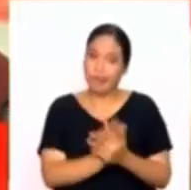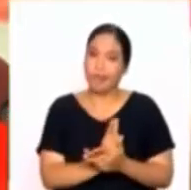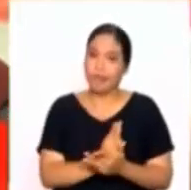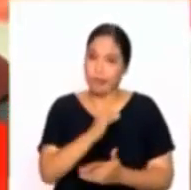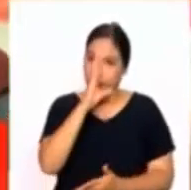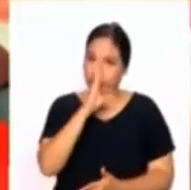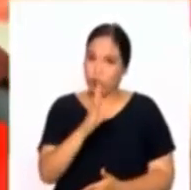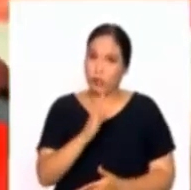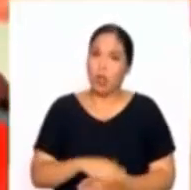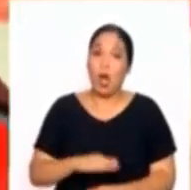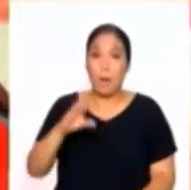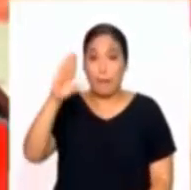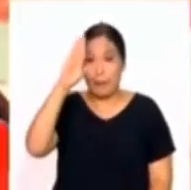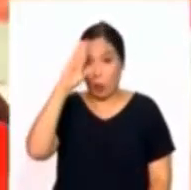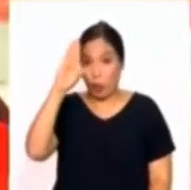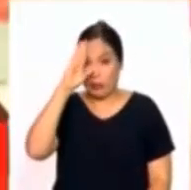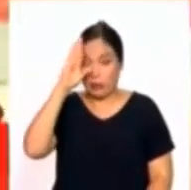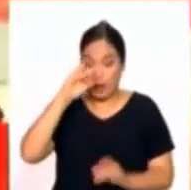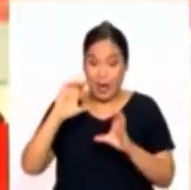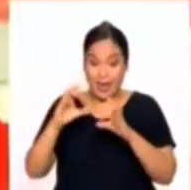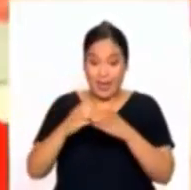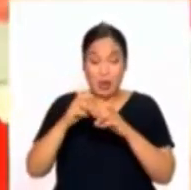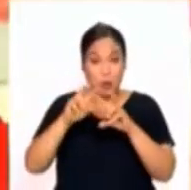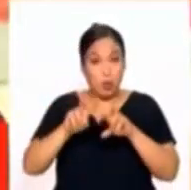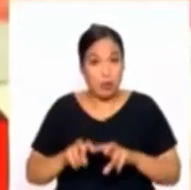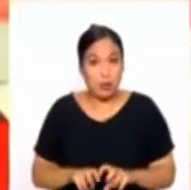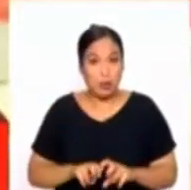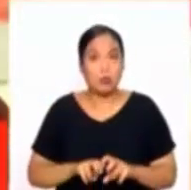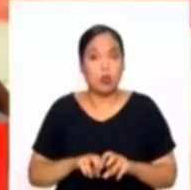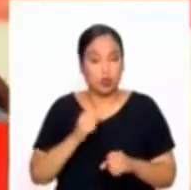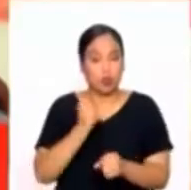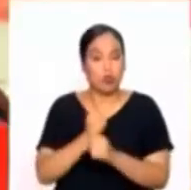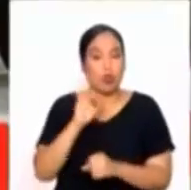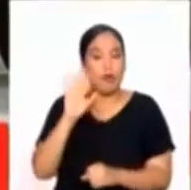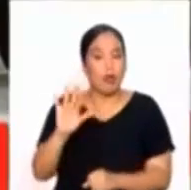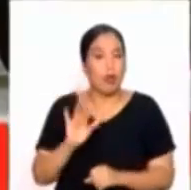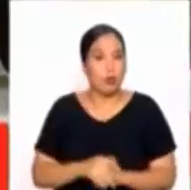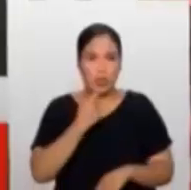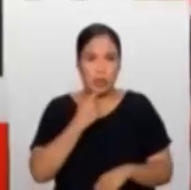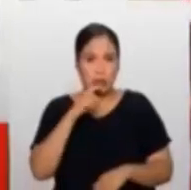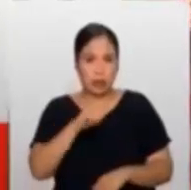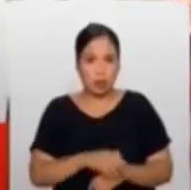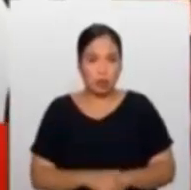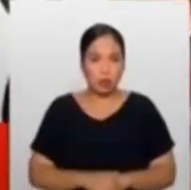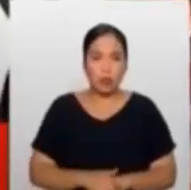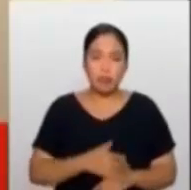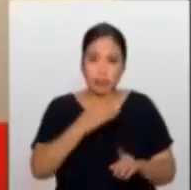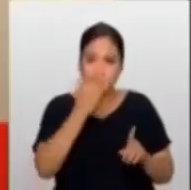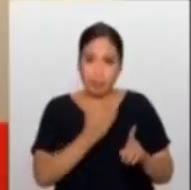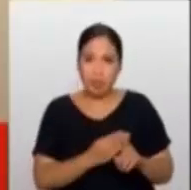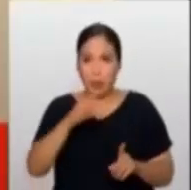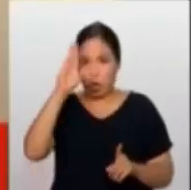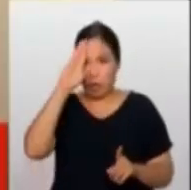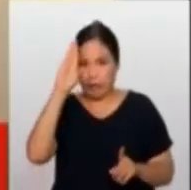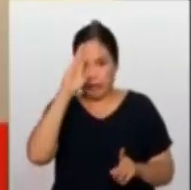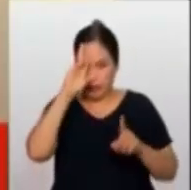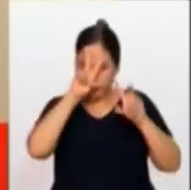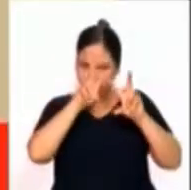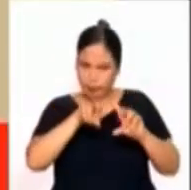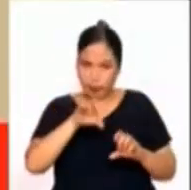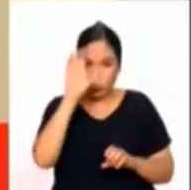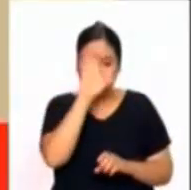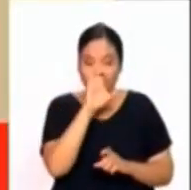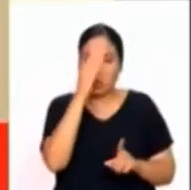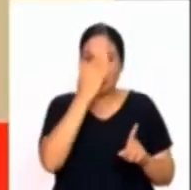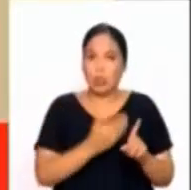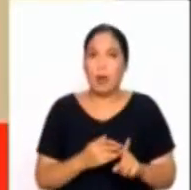ponga derecho. La policía y el equipo de inteligencia harán el trabajo que corresponda. Operativos que realiza la policía para la captura